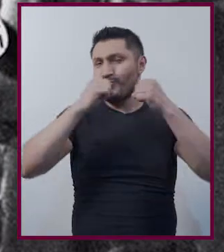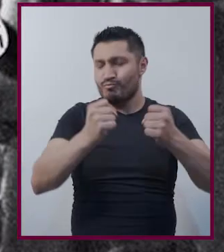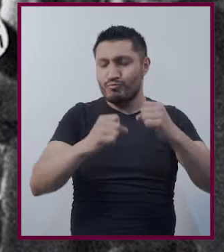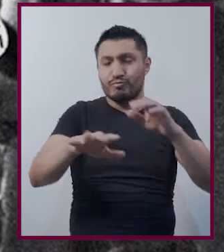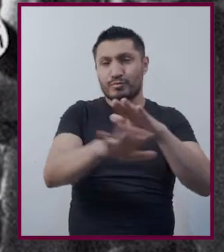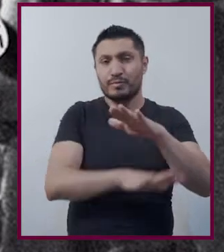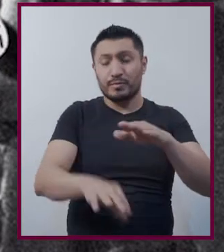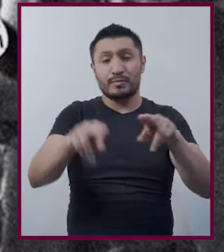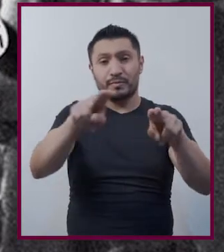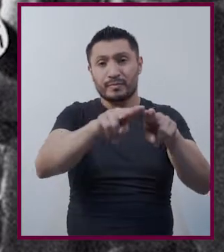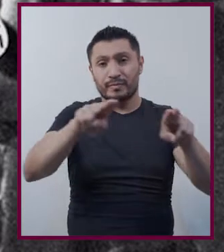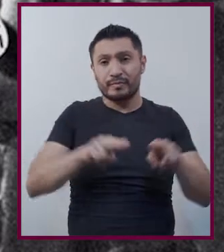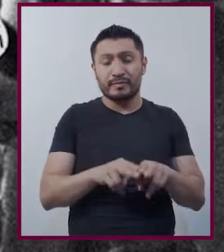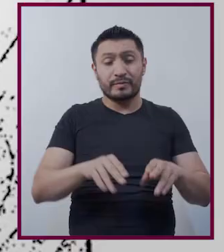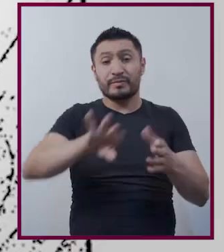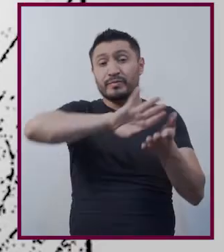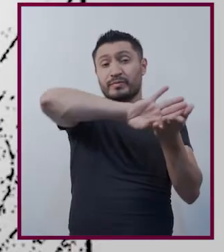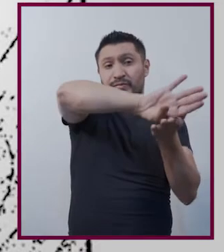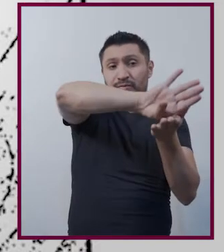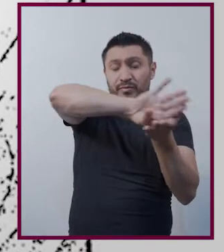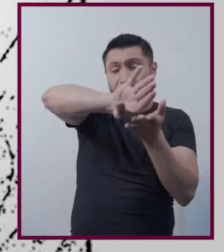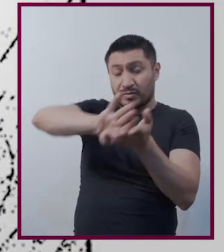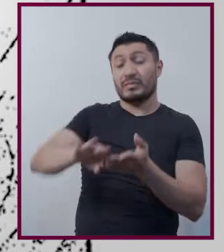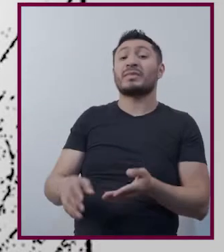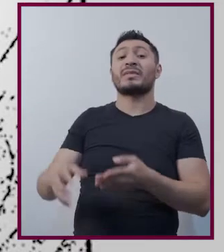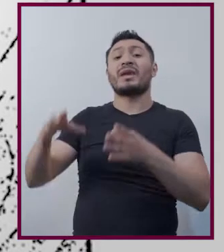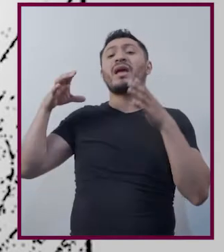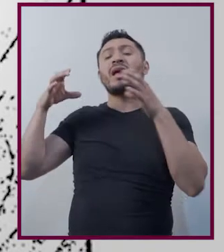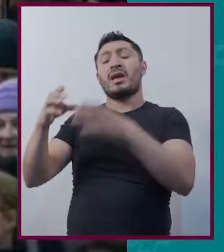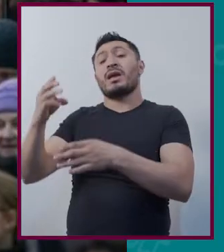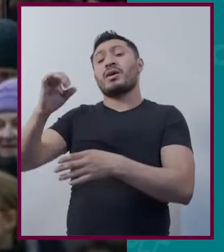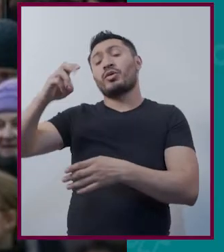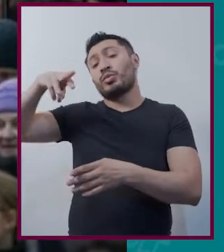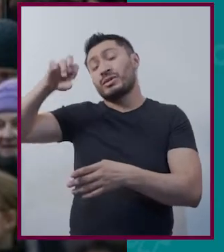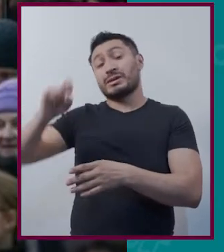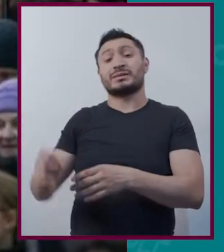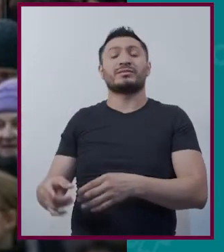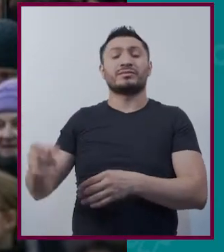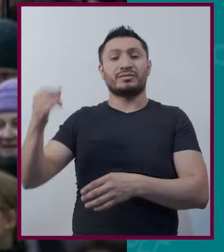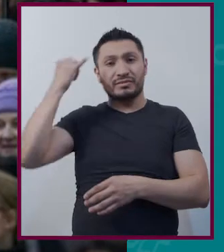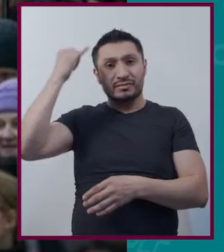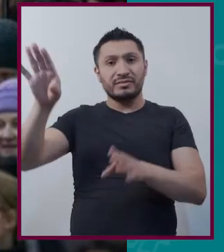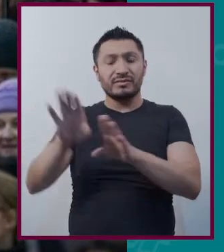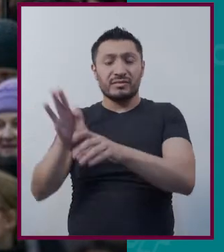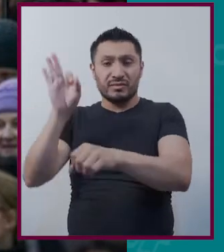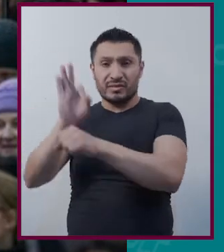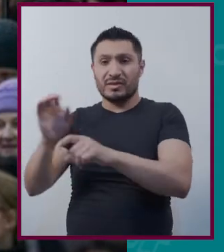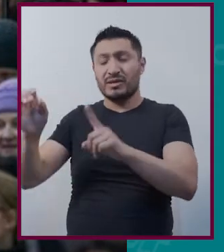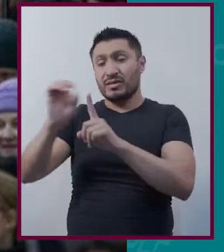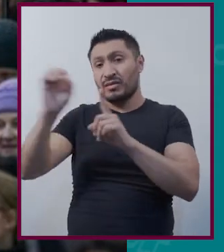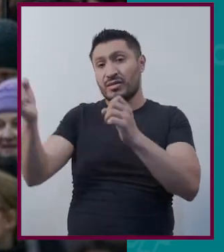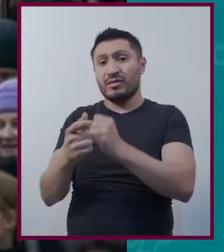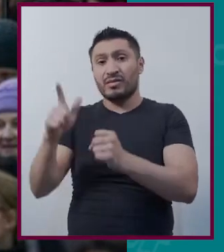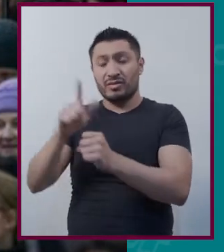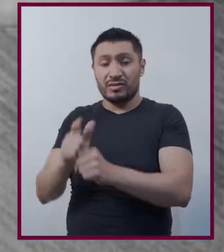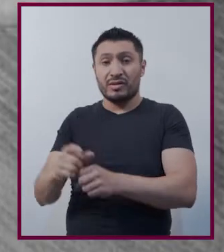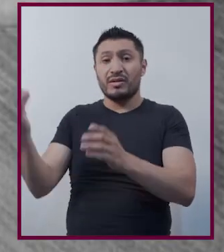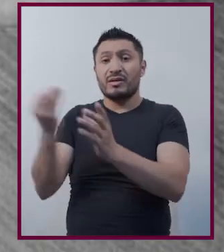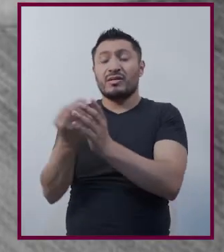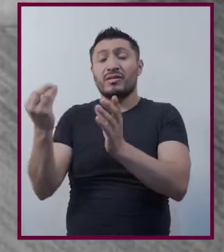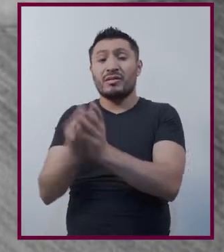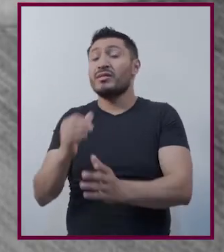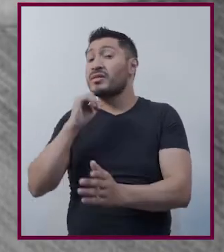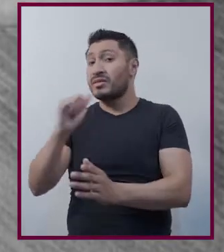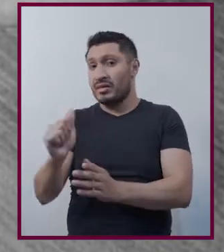en el nacionalismo excluyente. El comunismo es la doctrina que defiende la organización social sin propiedad privada